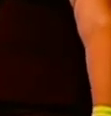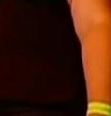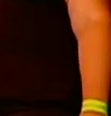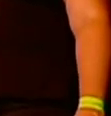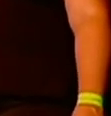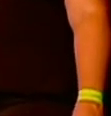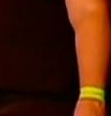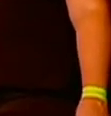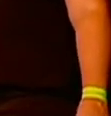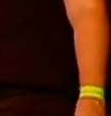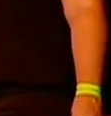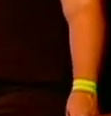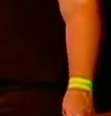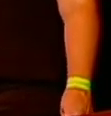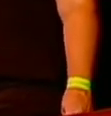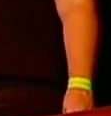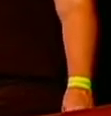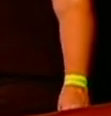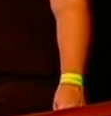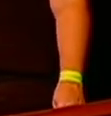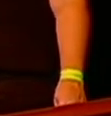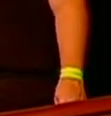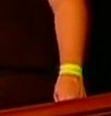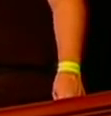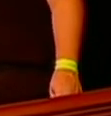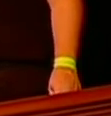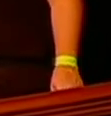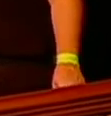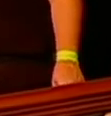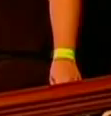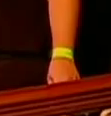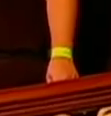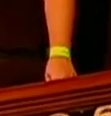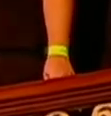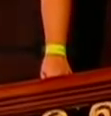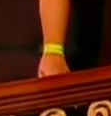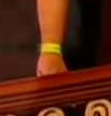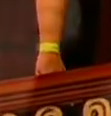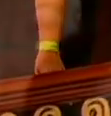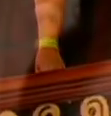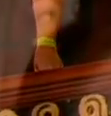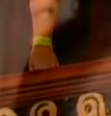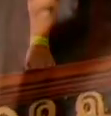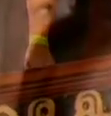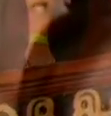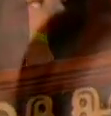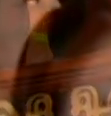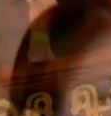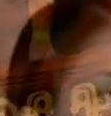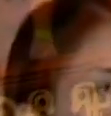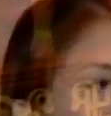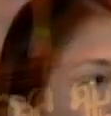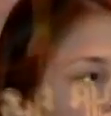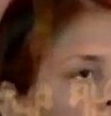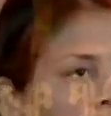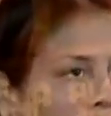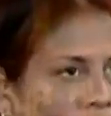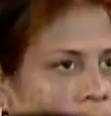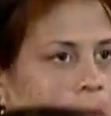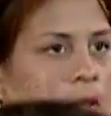esce tusos ofrece velar por el suelo nos